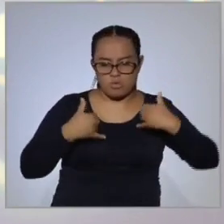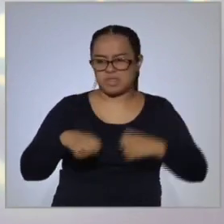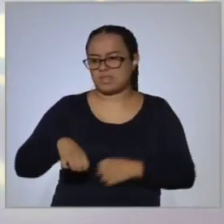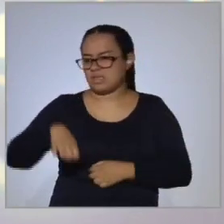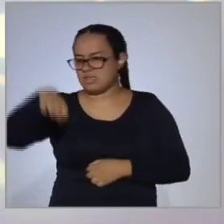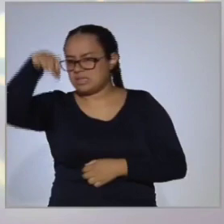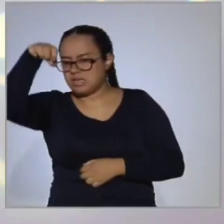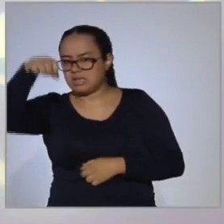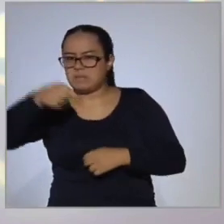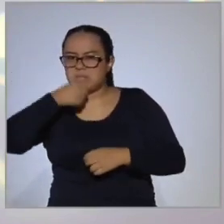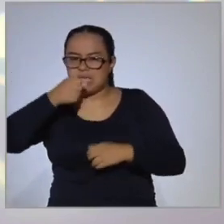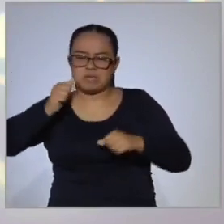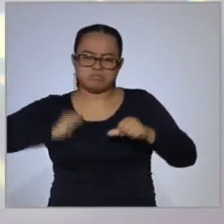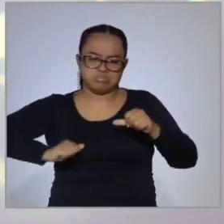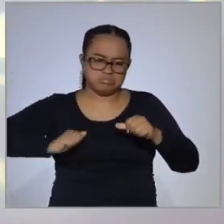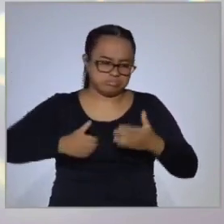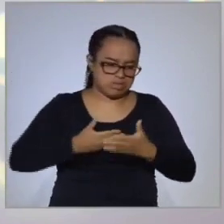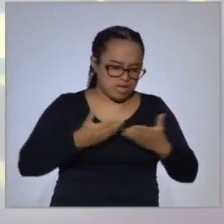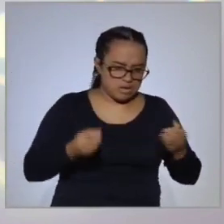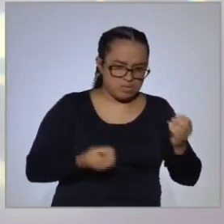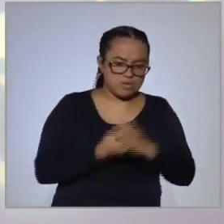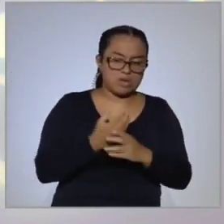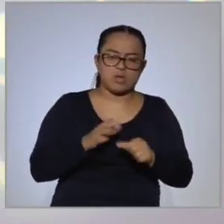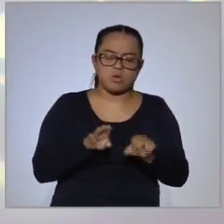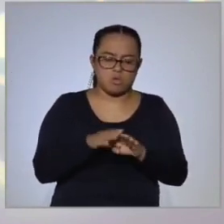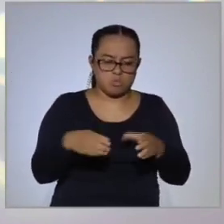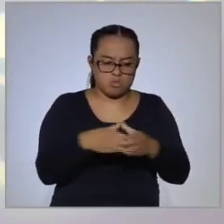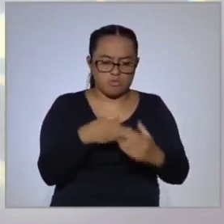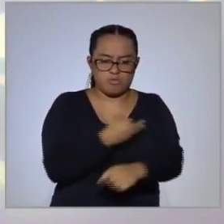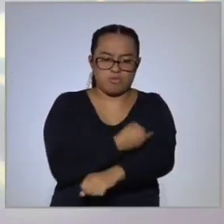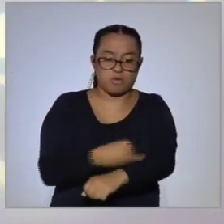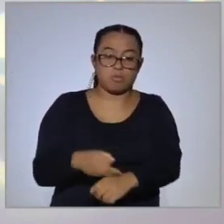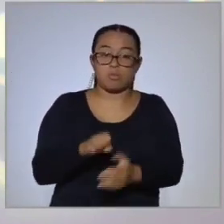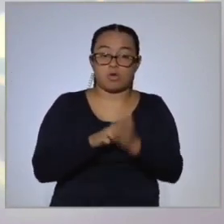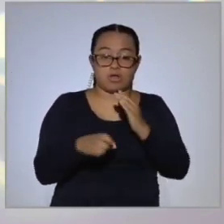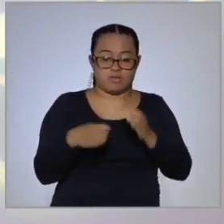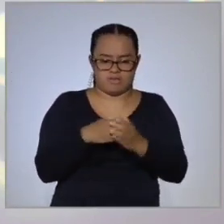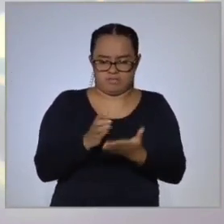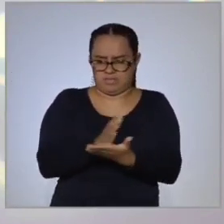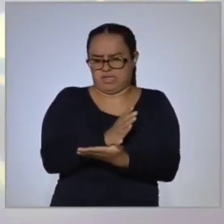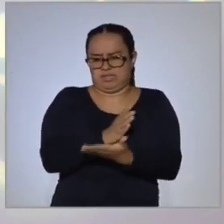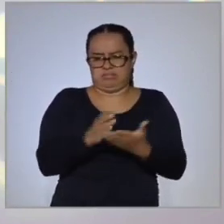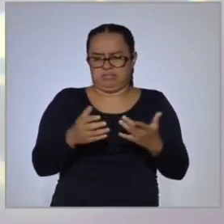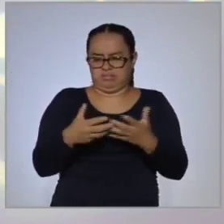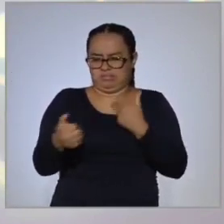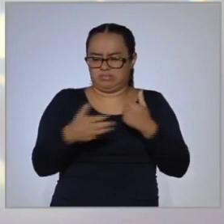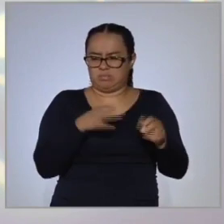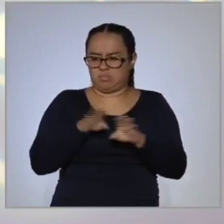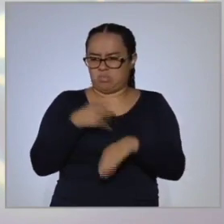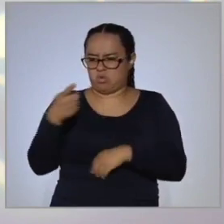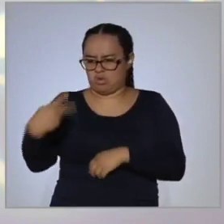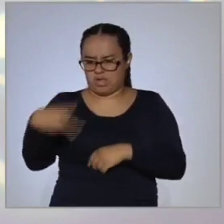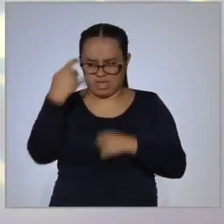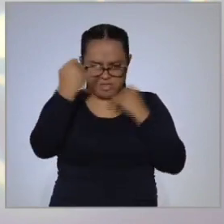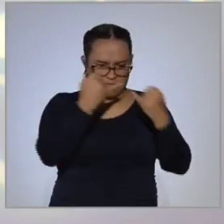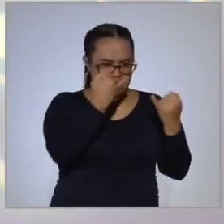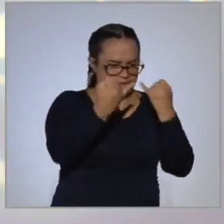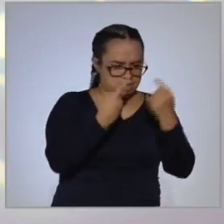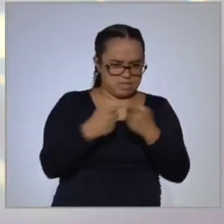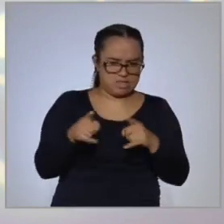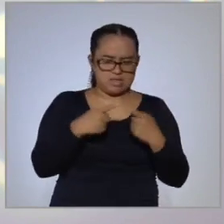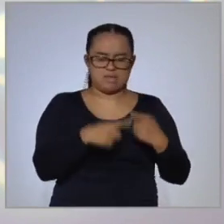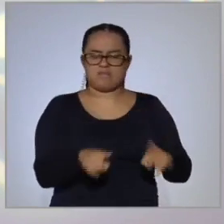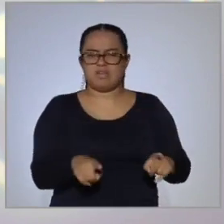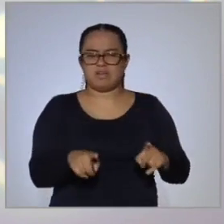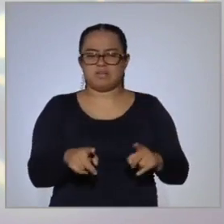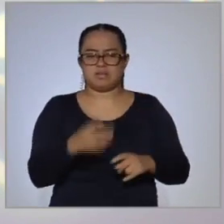¿Cuáles son las posturas en los senos familiares? ¿Qué hay de estas familias que se dividen por estas cuestiones ideológicas que a veces de verdad llegan al